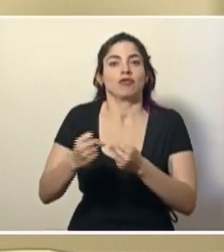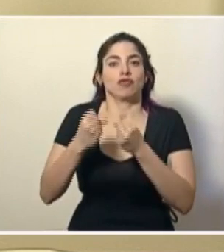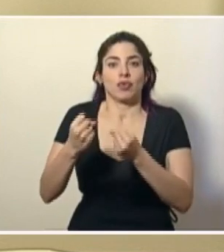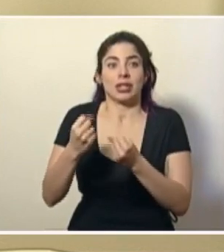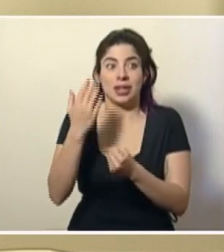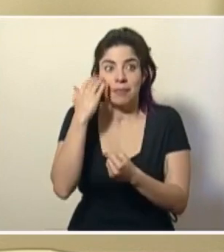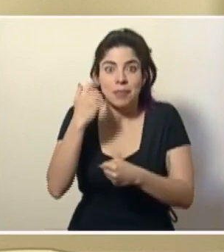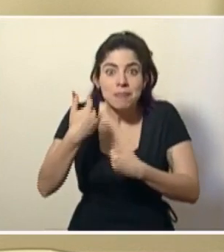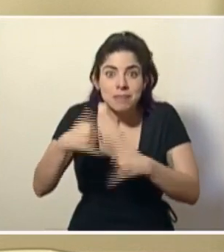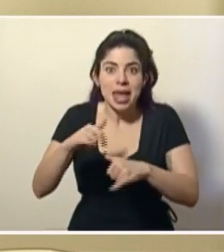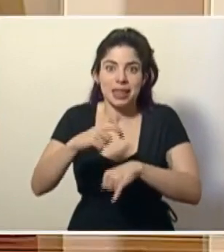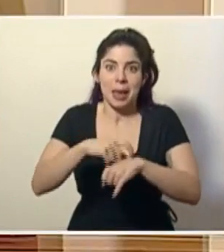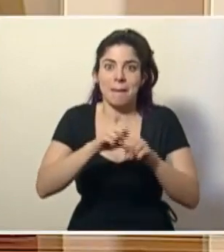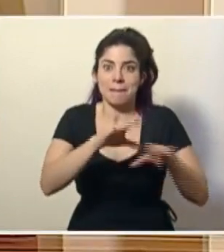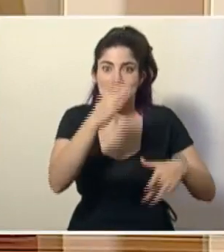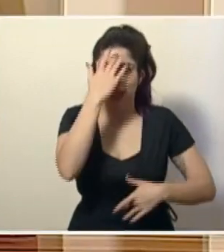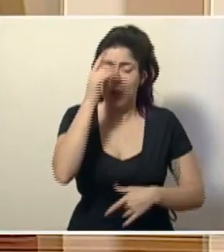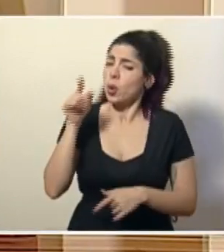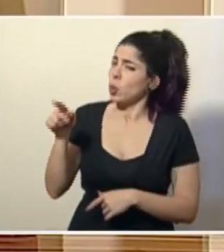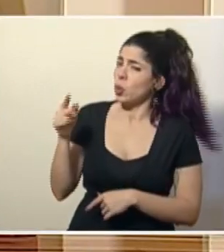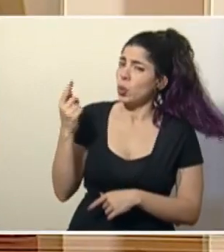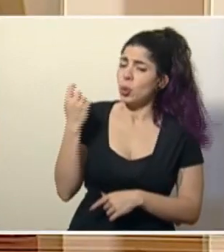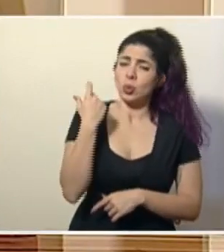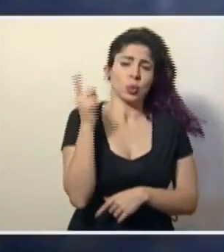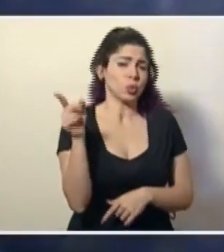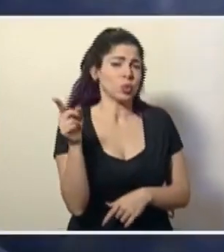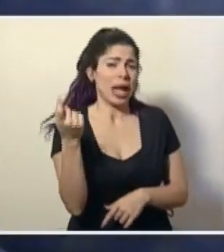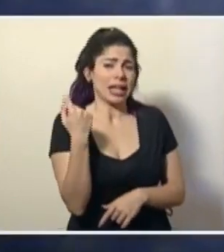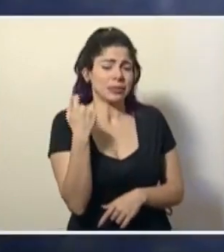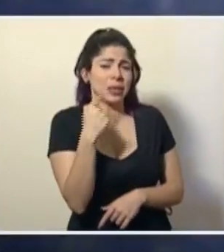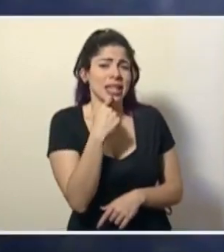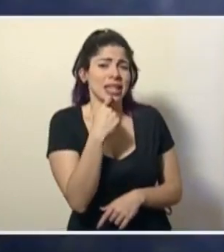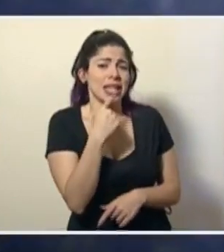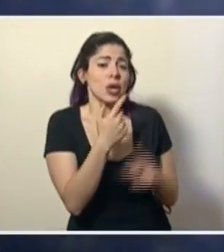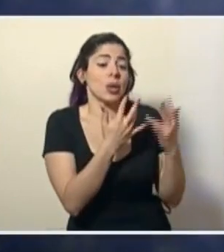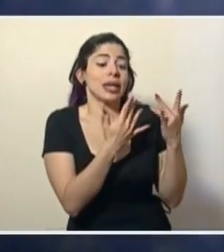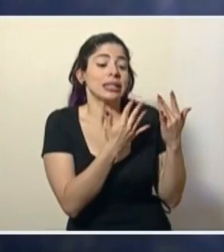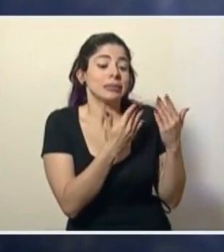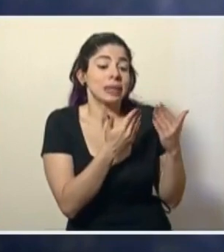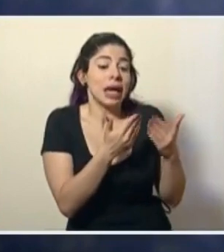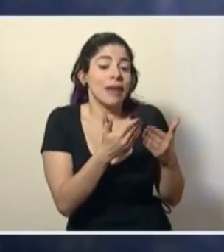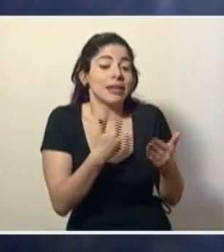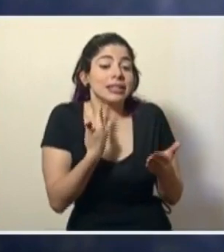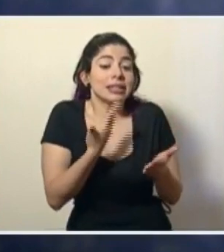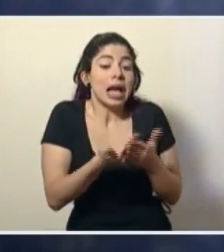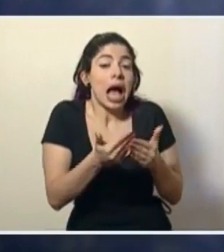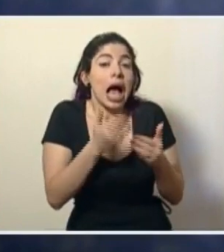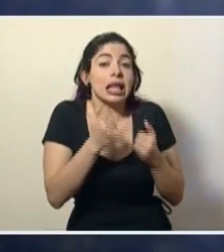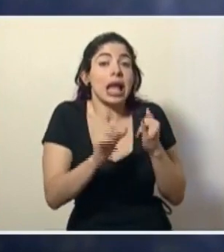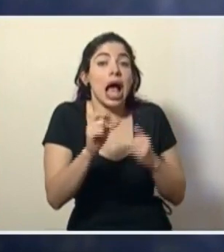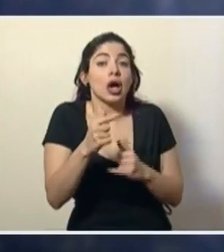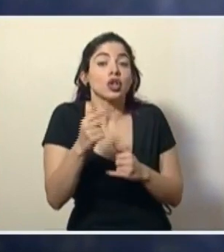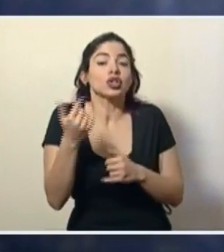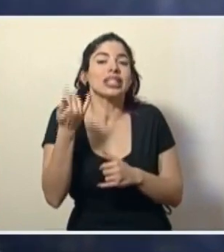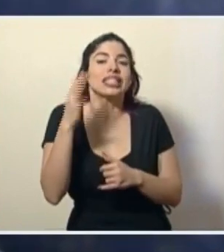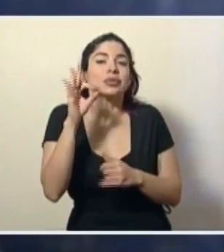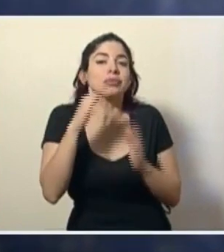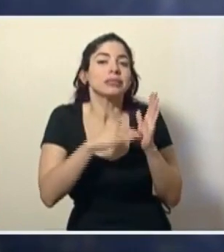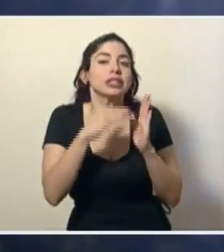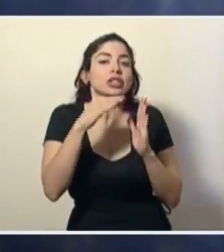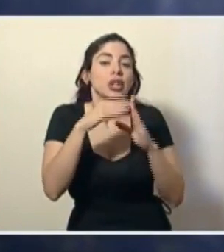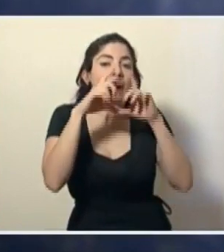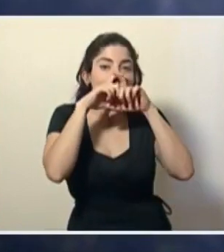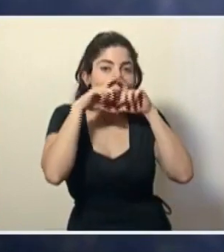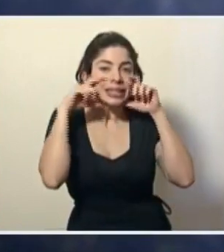una pandemia. Usted hace poco dijo que se esperaba la llegada, antes de que acabara agosto, de 19 millones